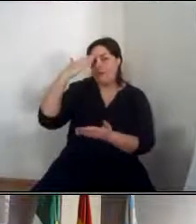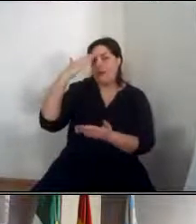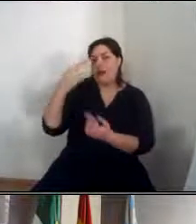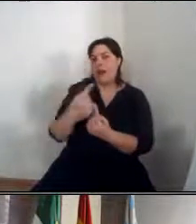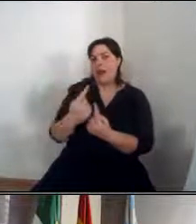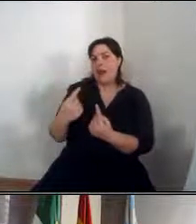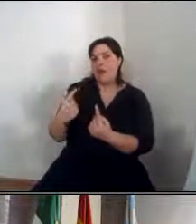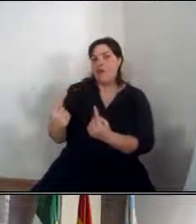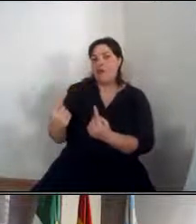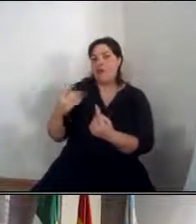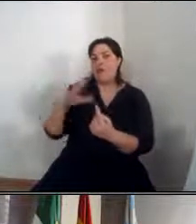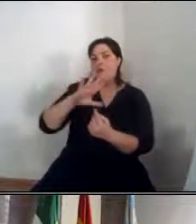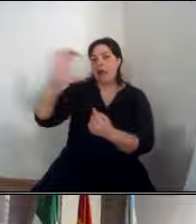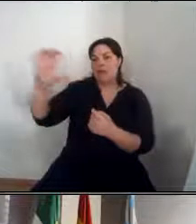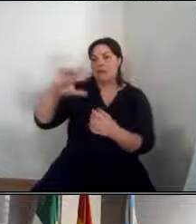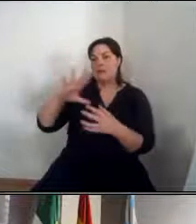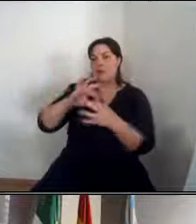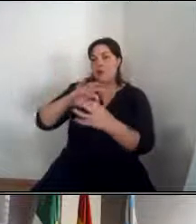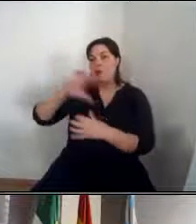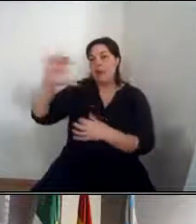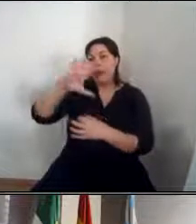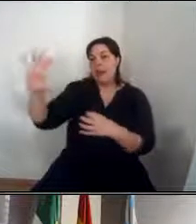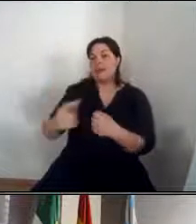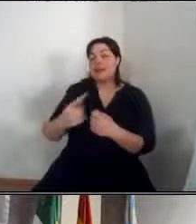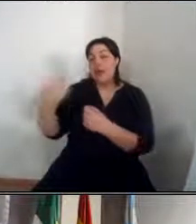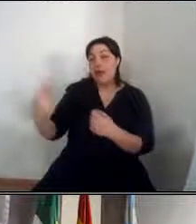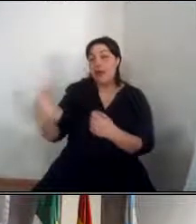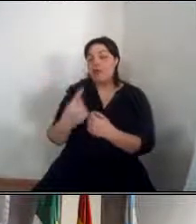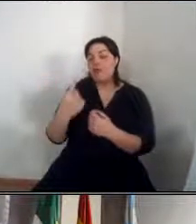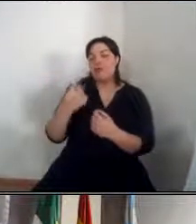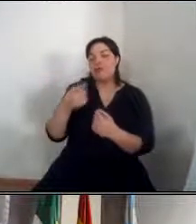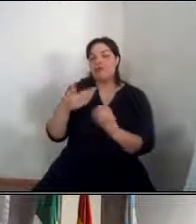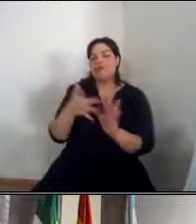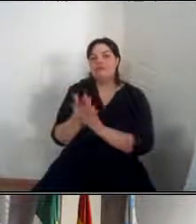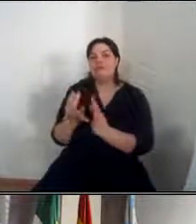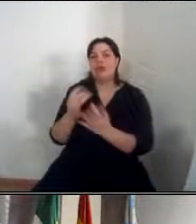uno de los países miembros y que hacen que los proyectos